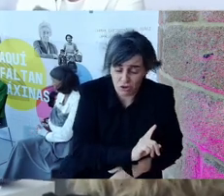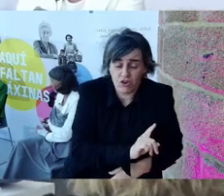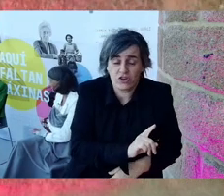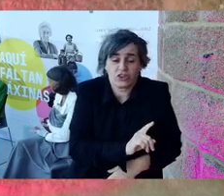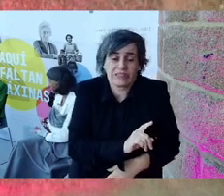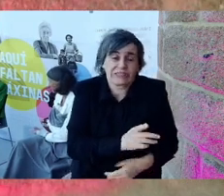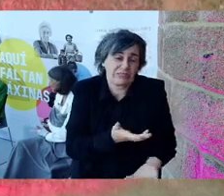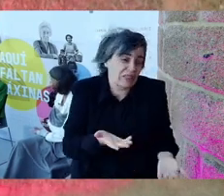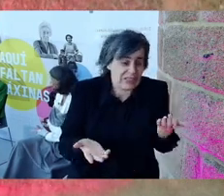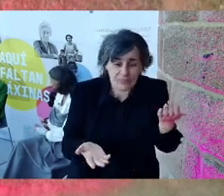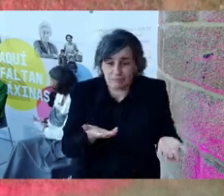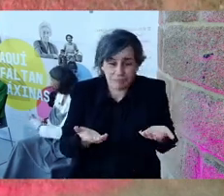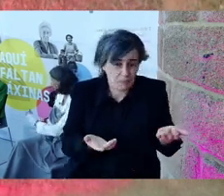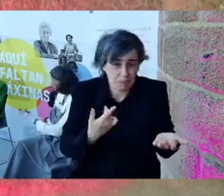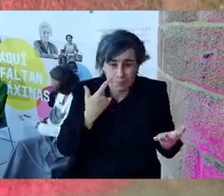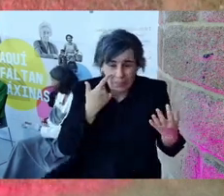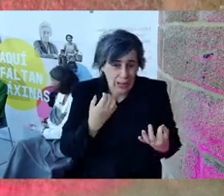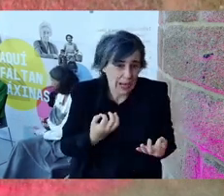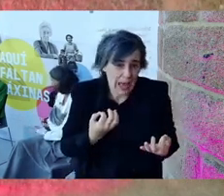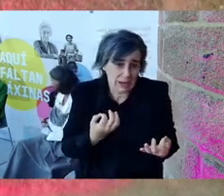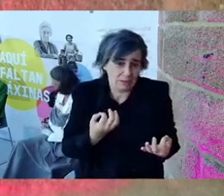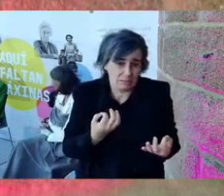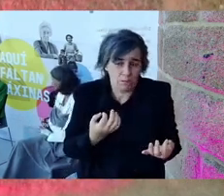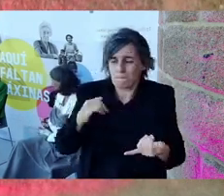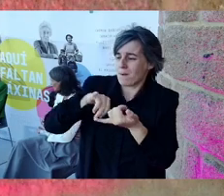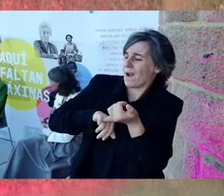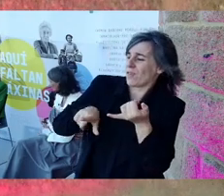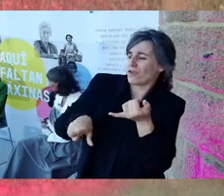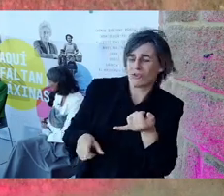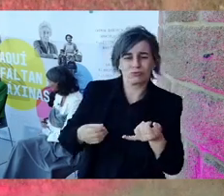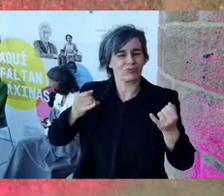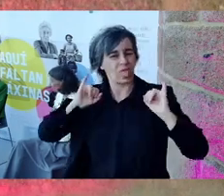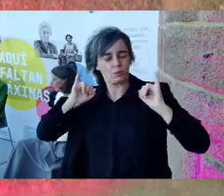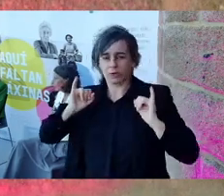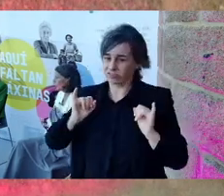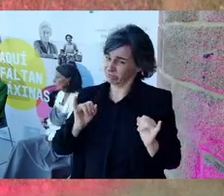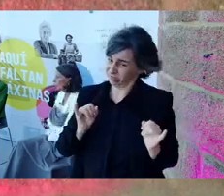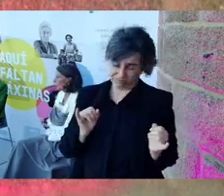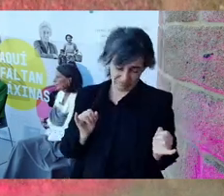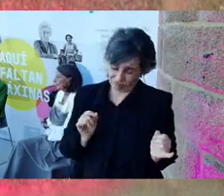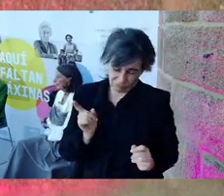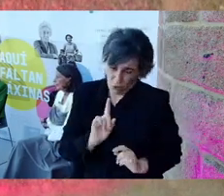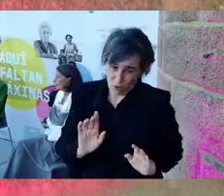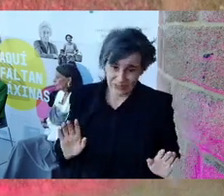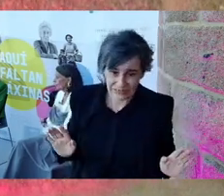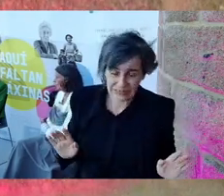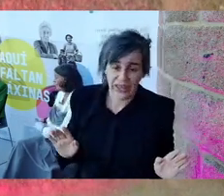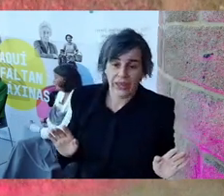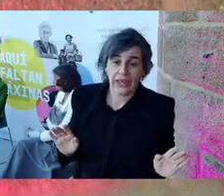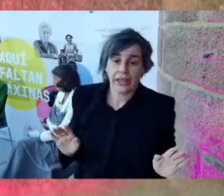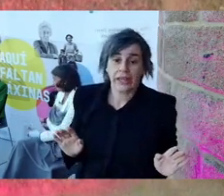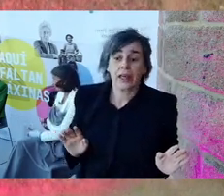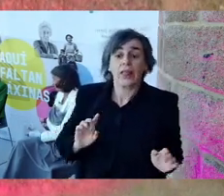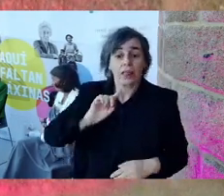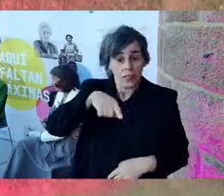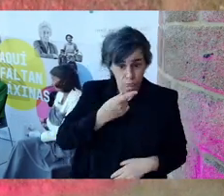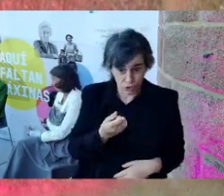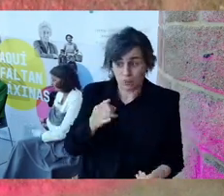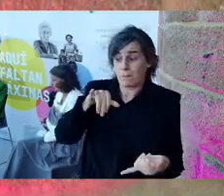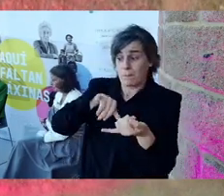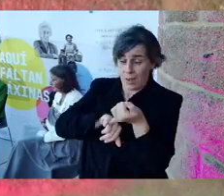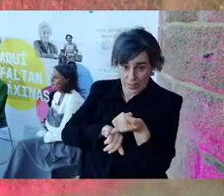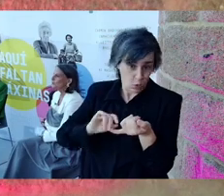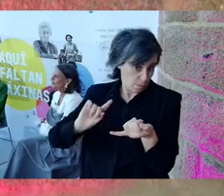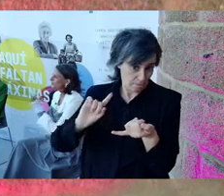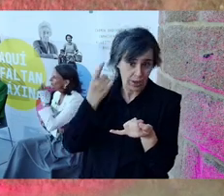enormemente desgraciada, pero vamos, no hay elementos para pensar que fuera un marido especialmente divertido. Cuando